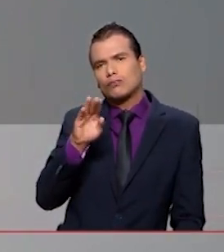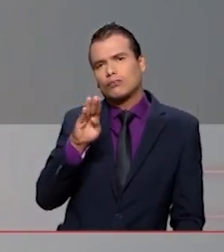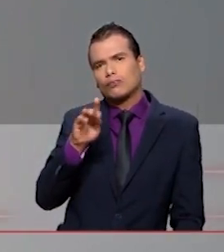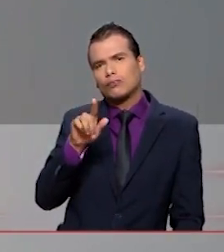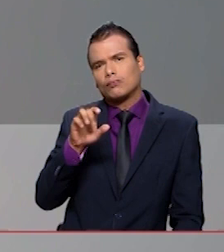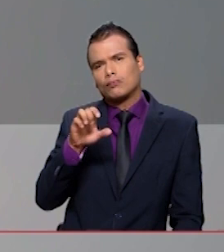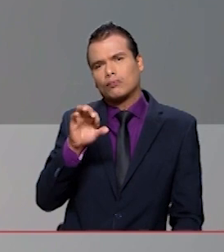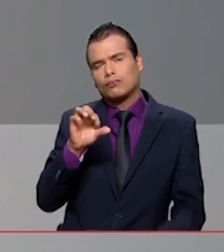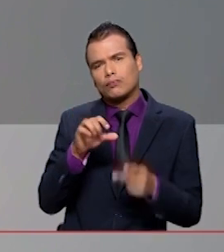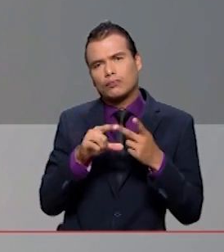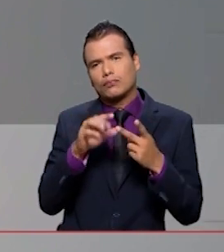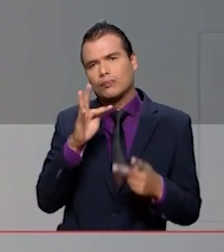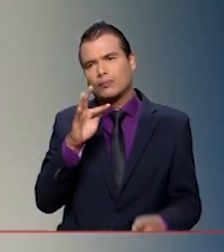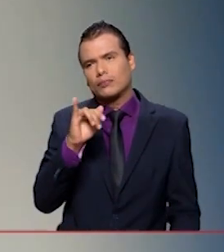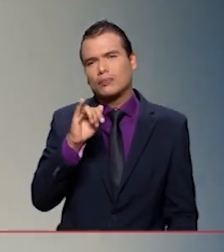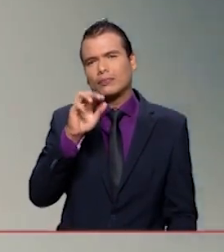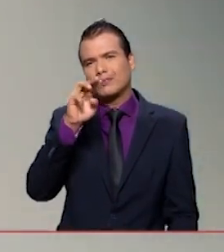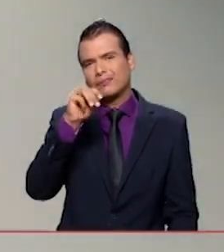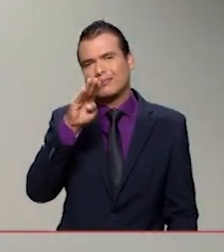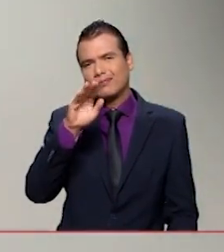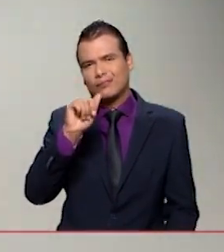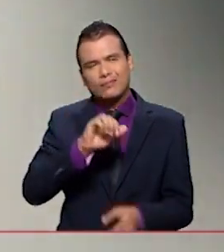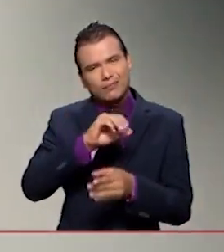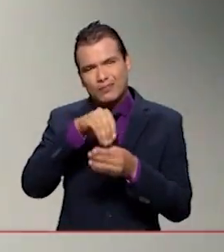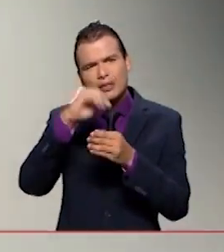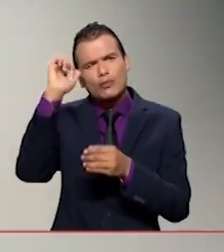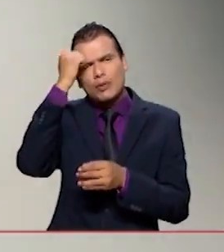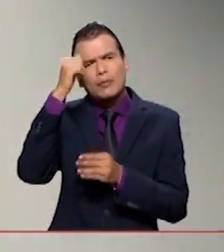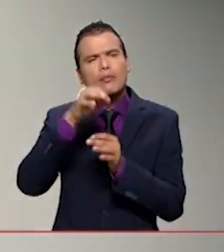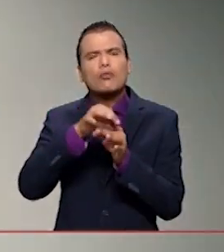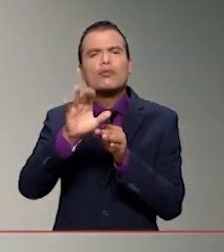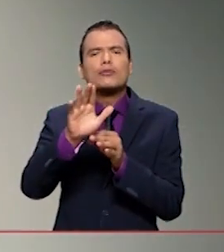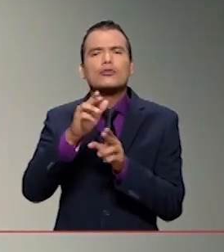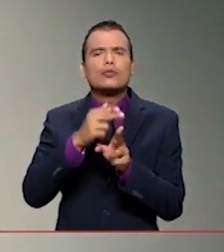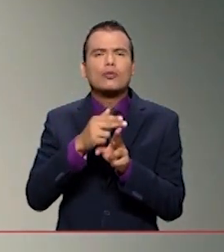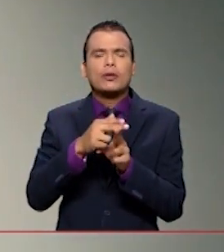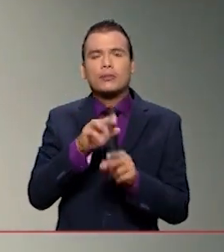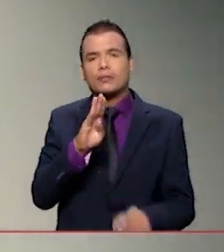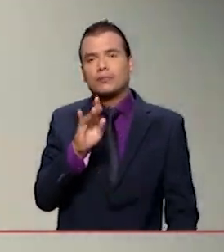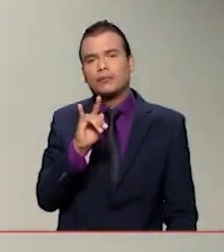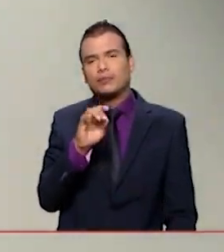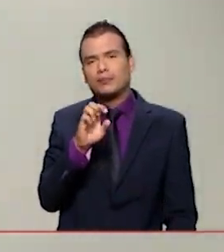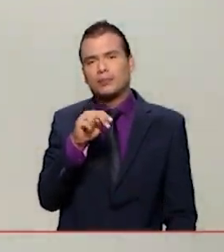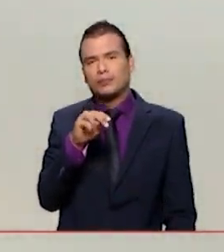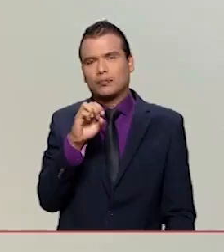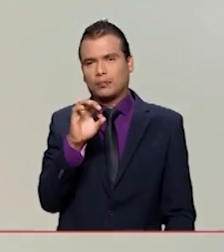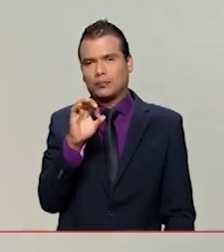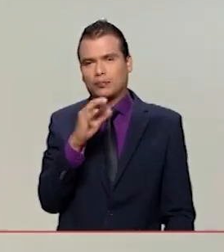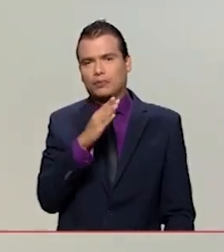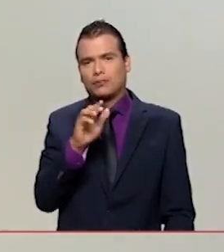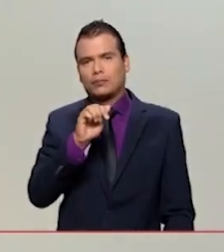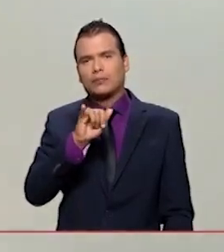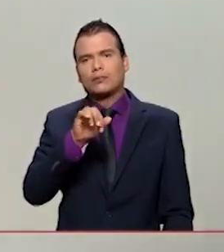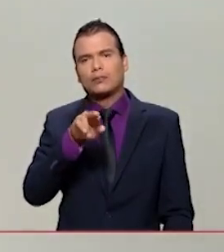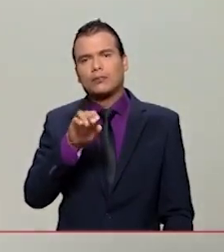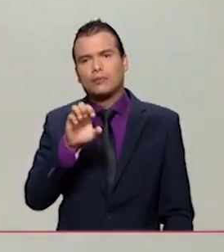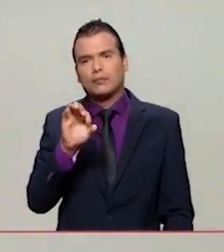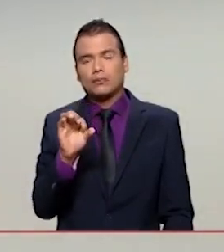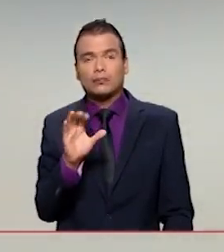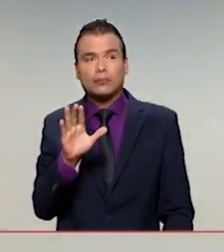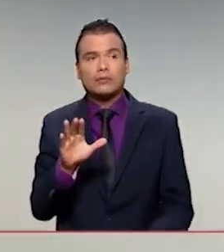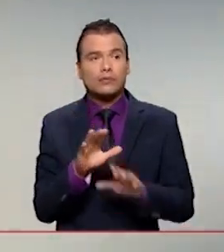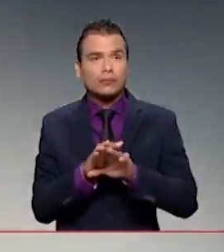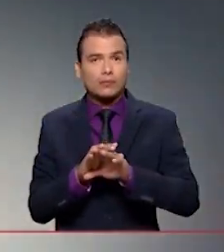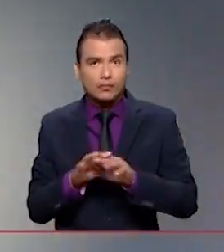le pertenece pues a Buenos Aires. Lo preocupante de esta situación es que la comunidad queda atrapada entre esta balacera.